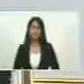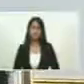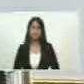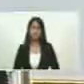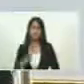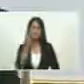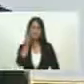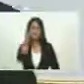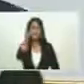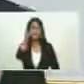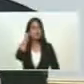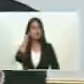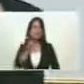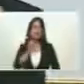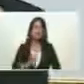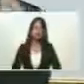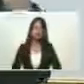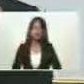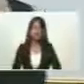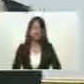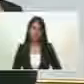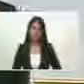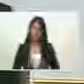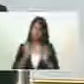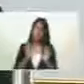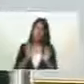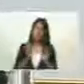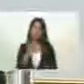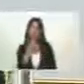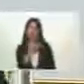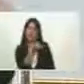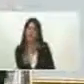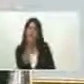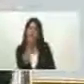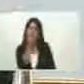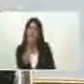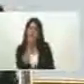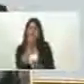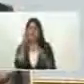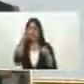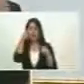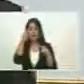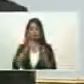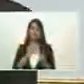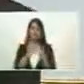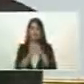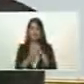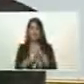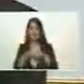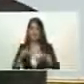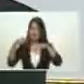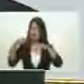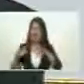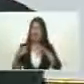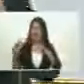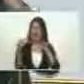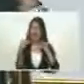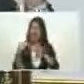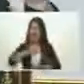Por cierto, que si hubiera una rectificación y una intención de diálogo sincero,